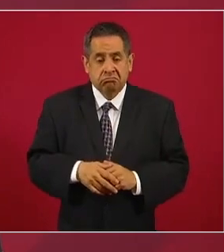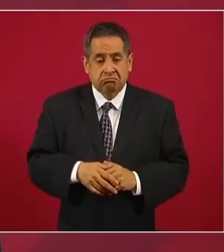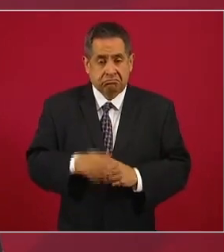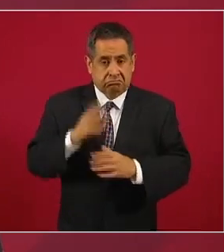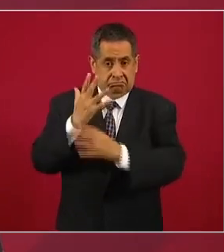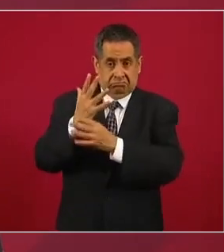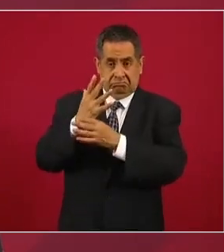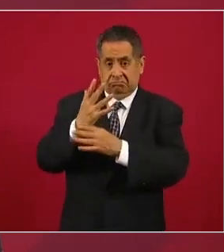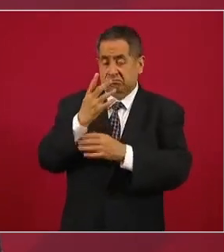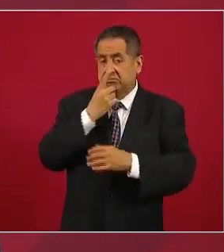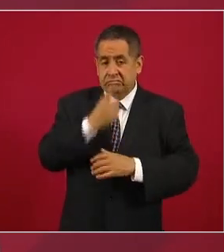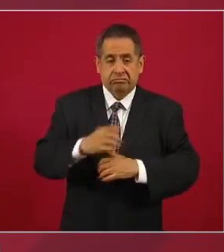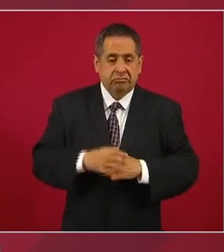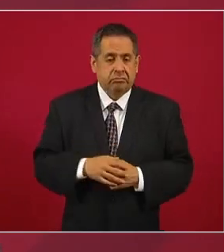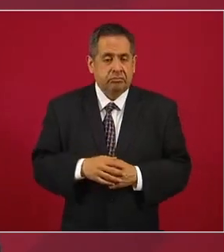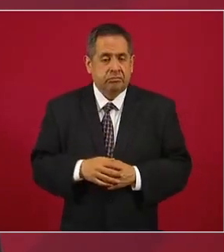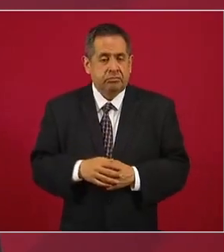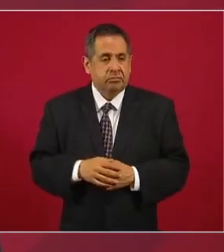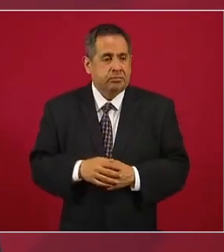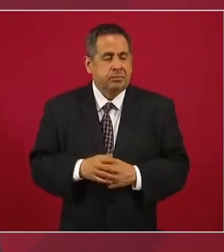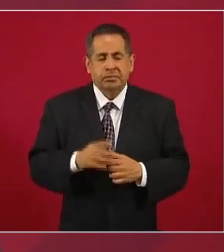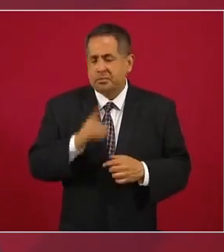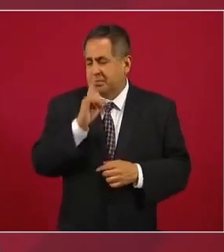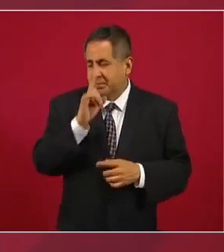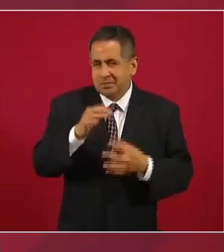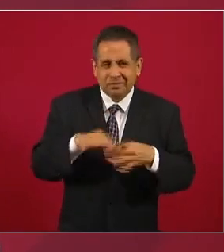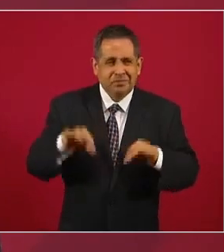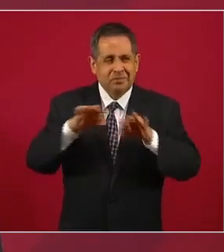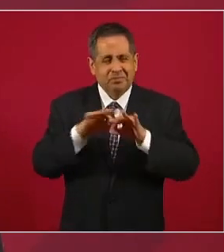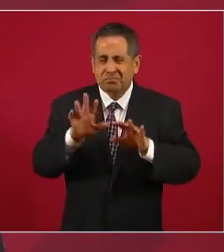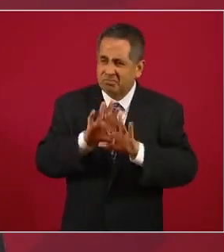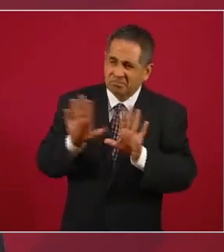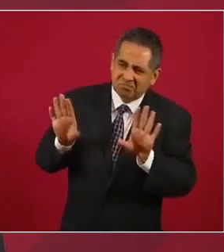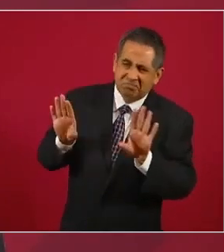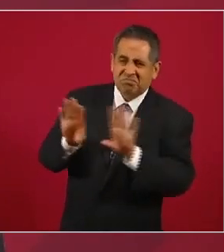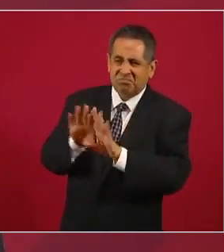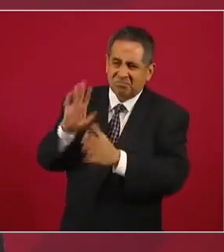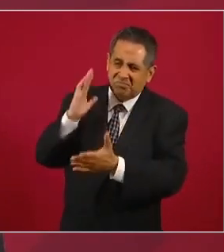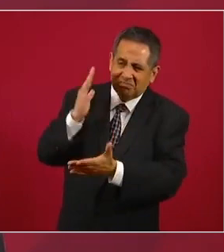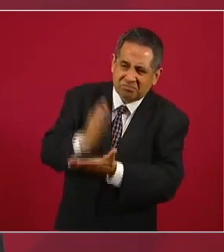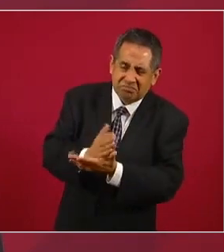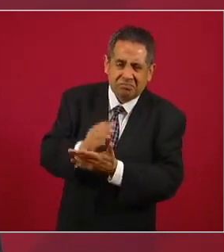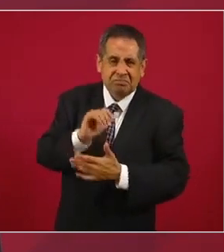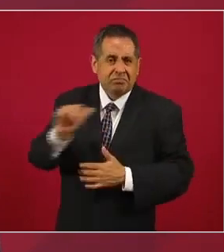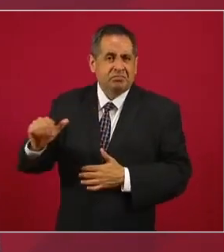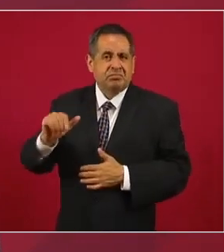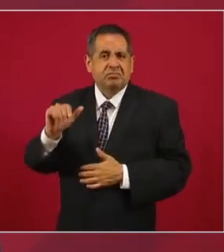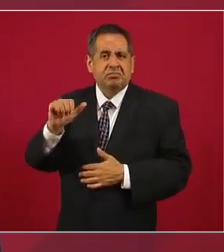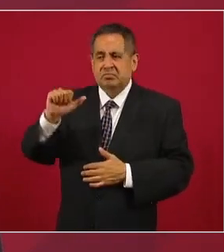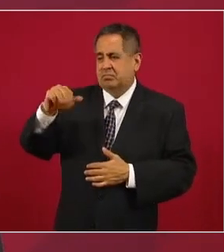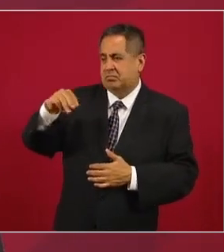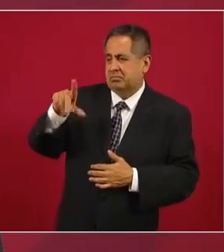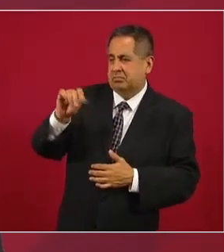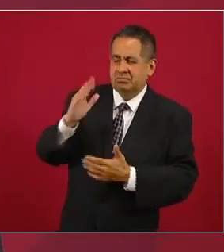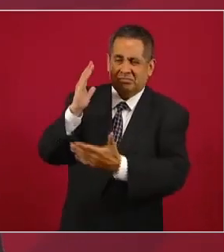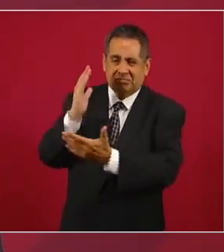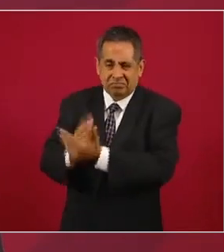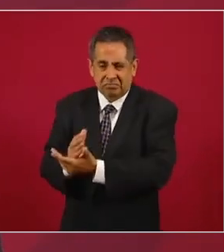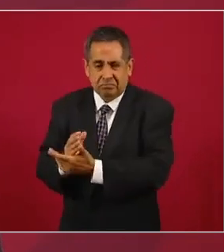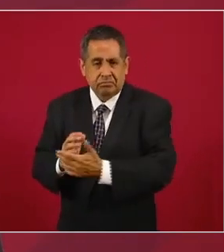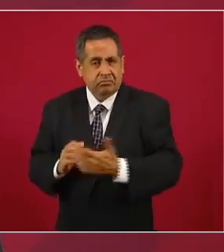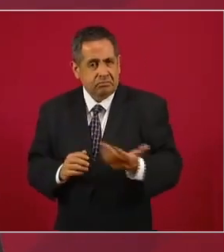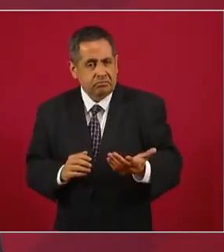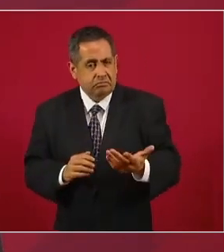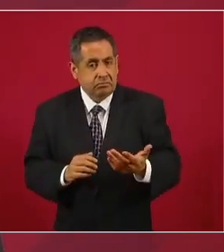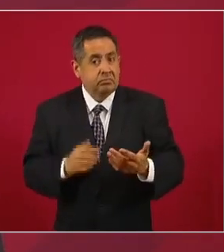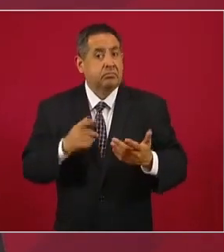cito, que era importante detener a López Obrador, y en 2010